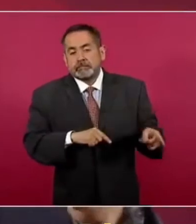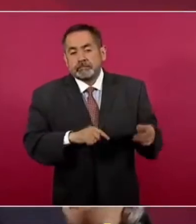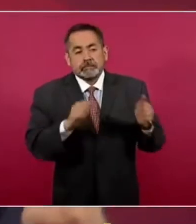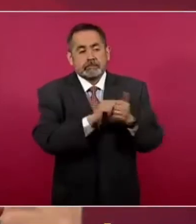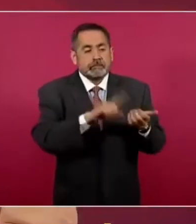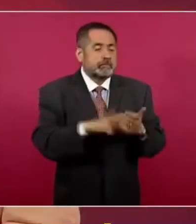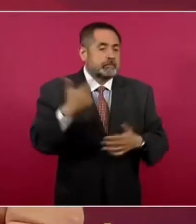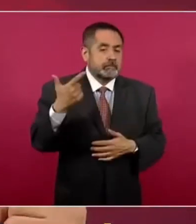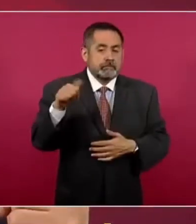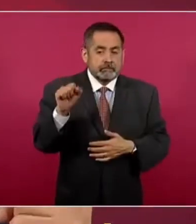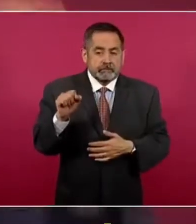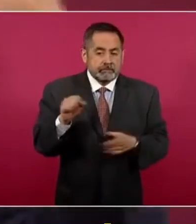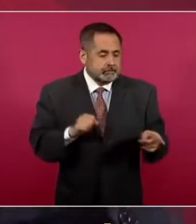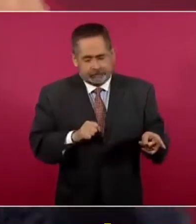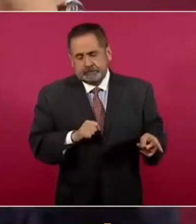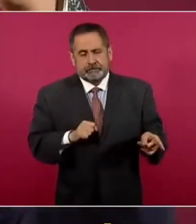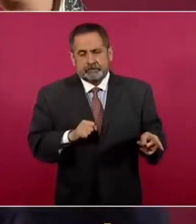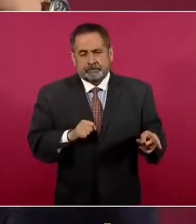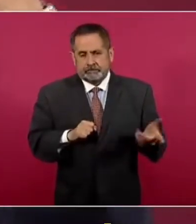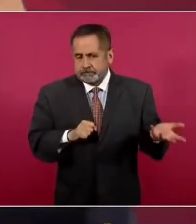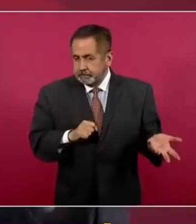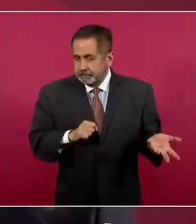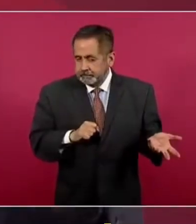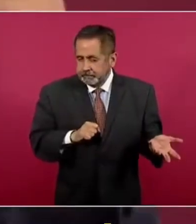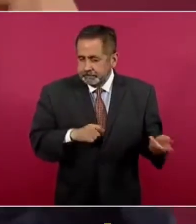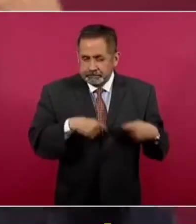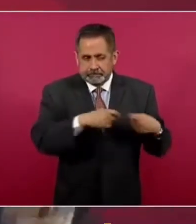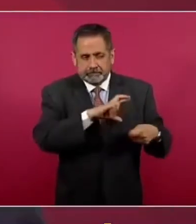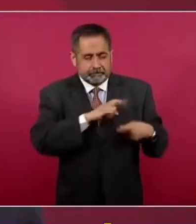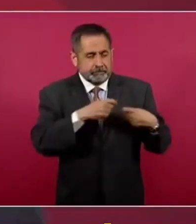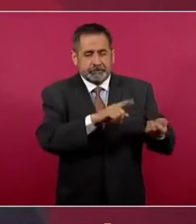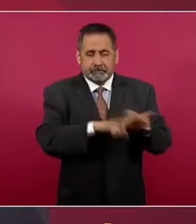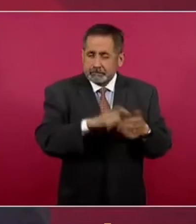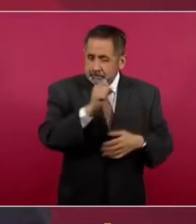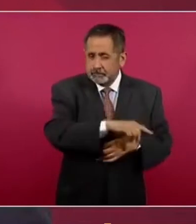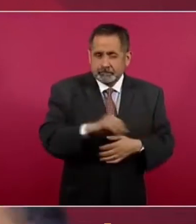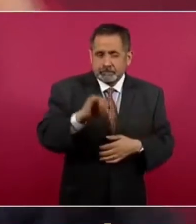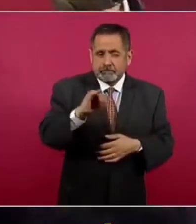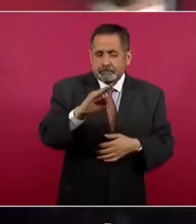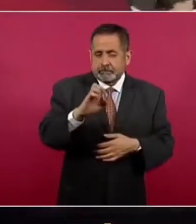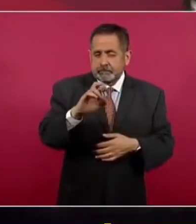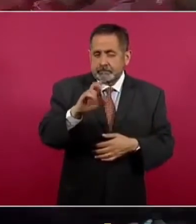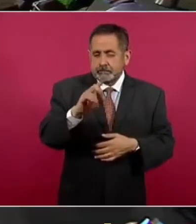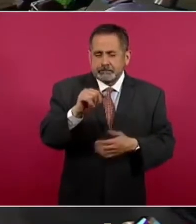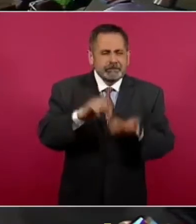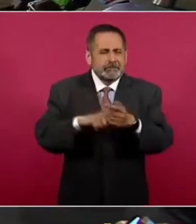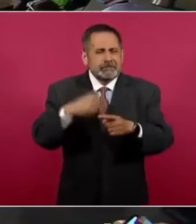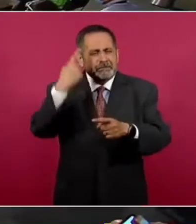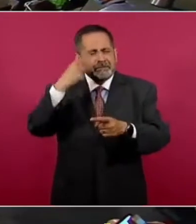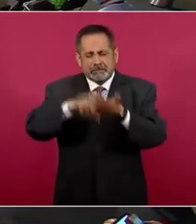con gas, sobre todo las de Iberdrola. Si ya tenían pensado